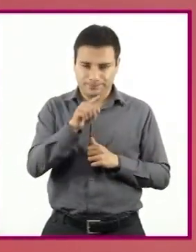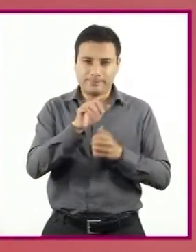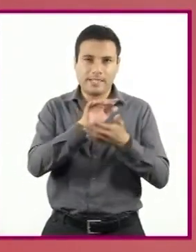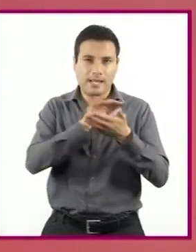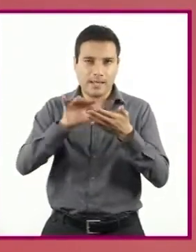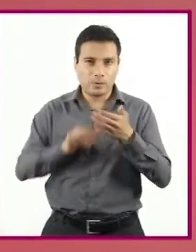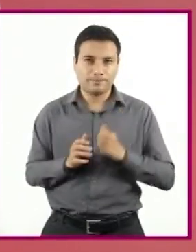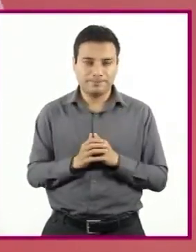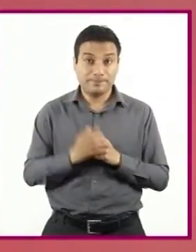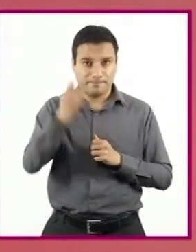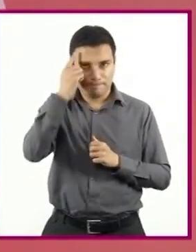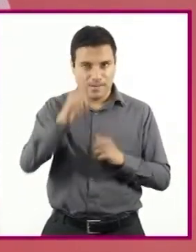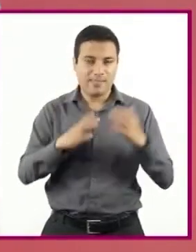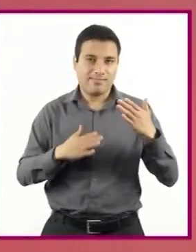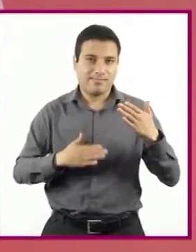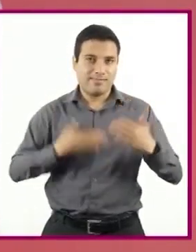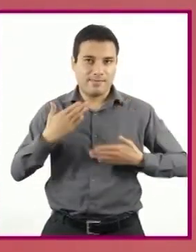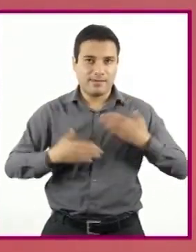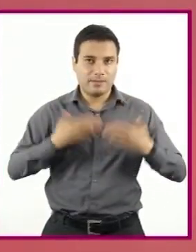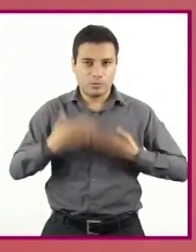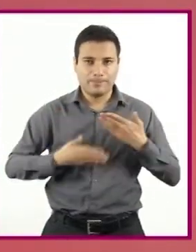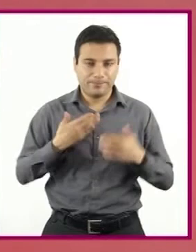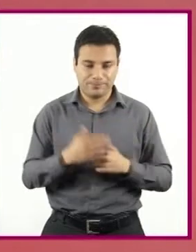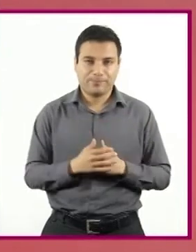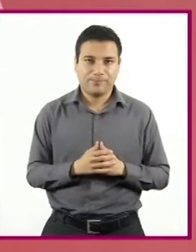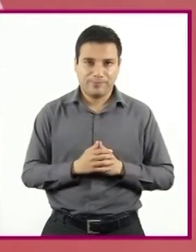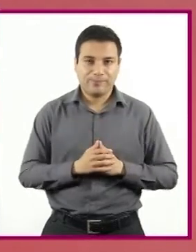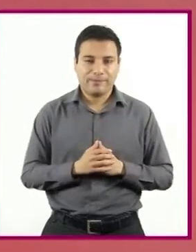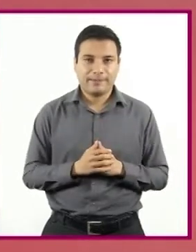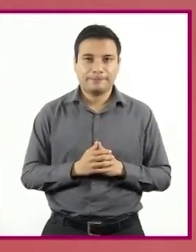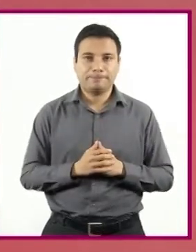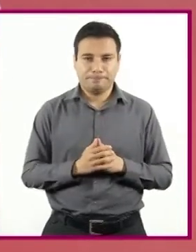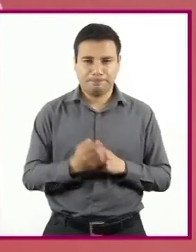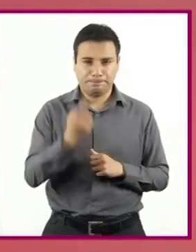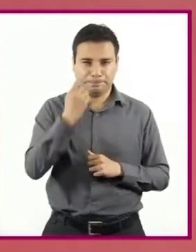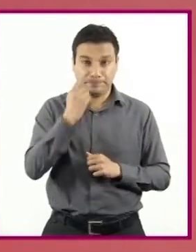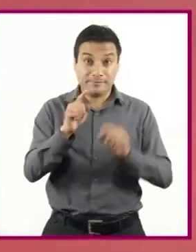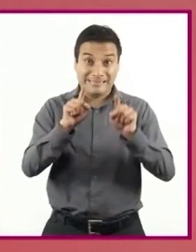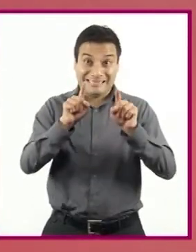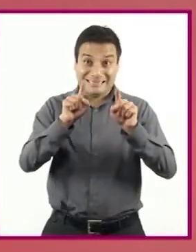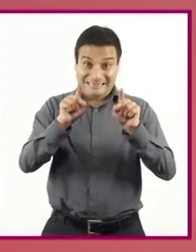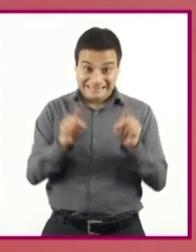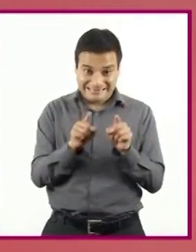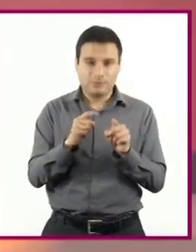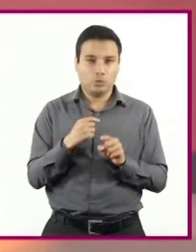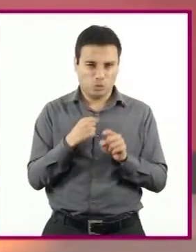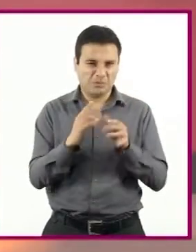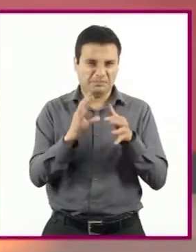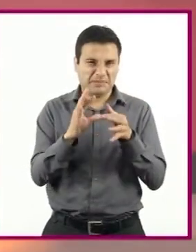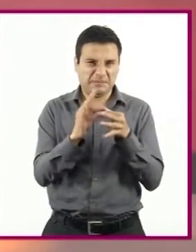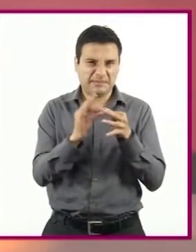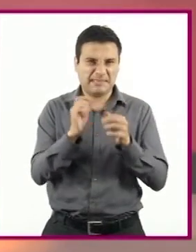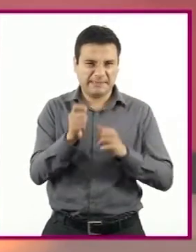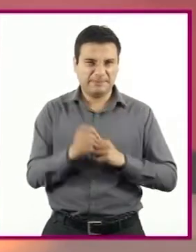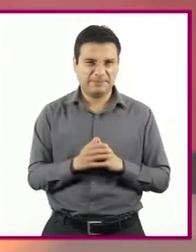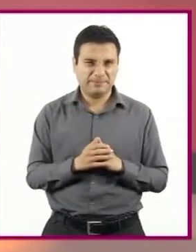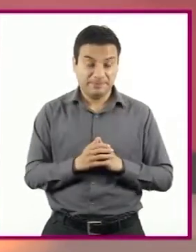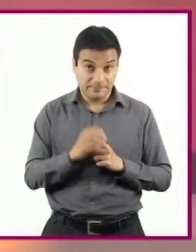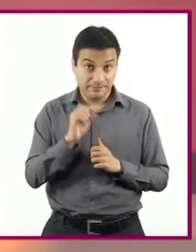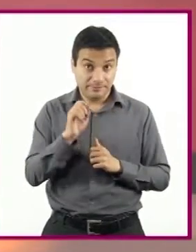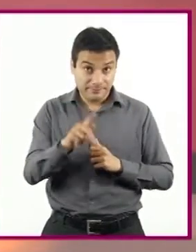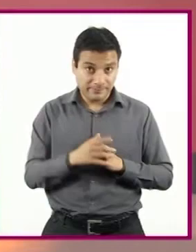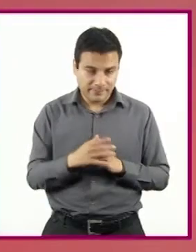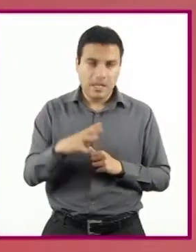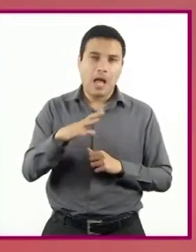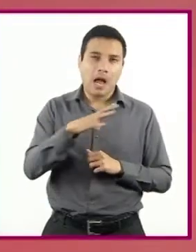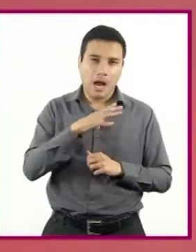Para hacerlo más divertido, yo leeré las acotaciones del texto, que son las indicaciones para montar la obra de teatro, al marchante y